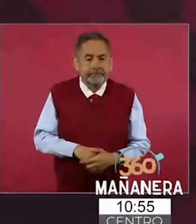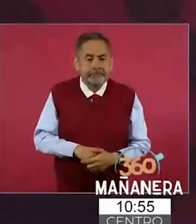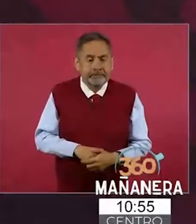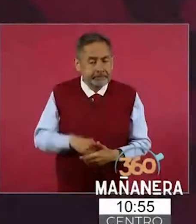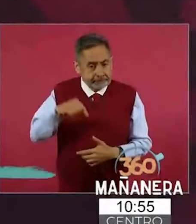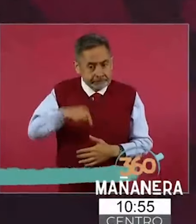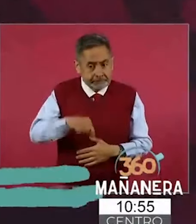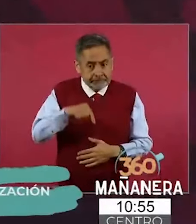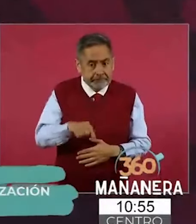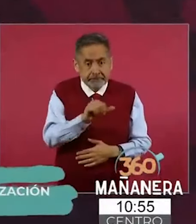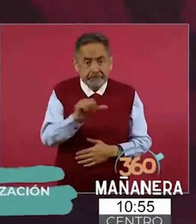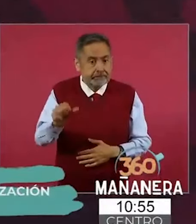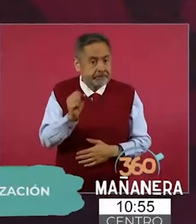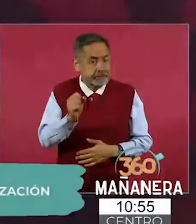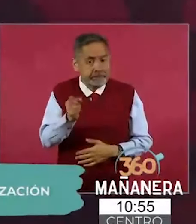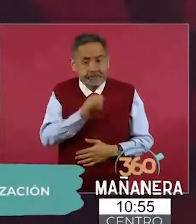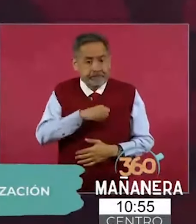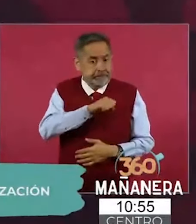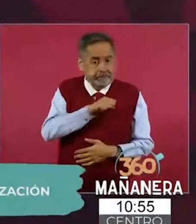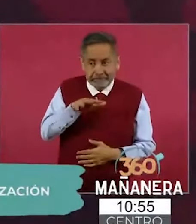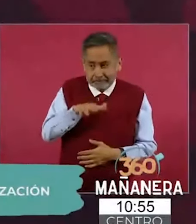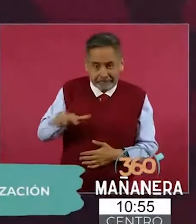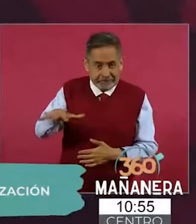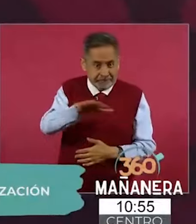El sector salud quedó